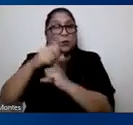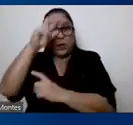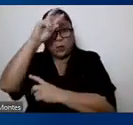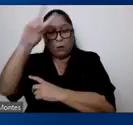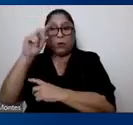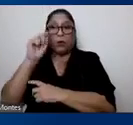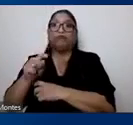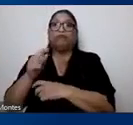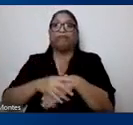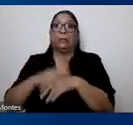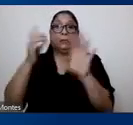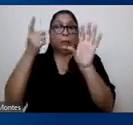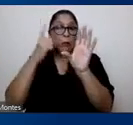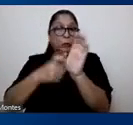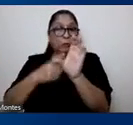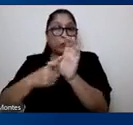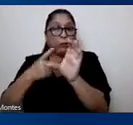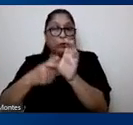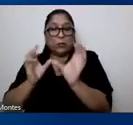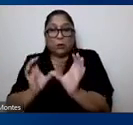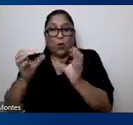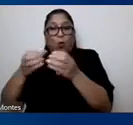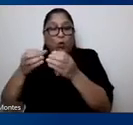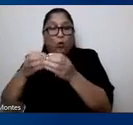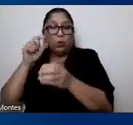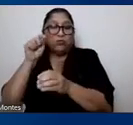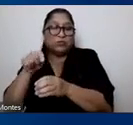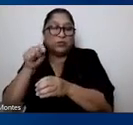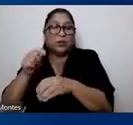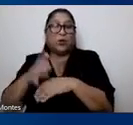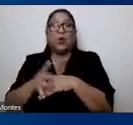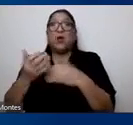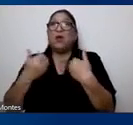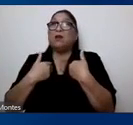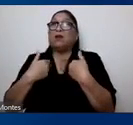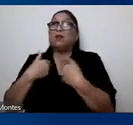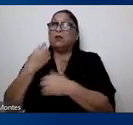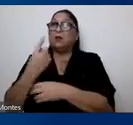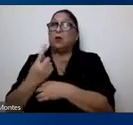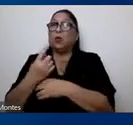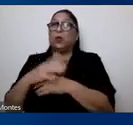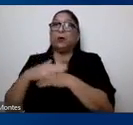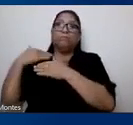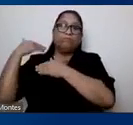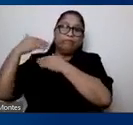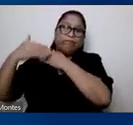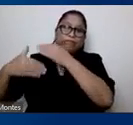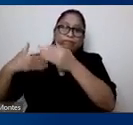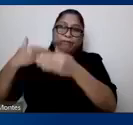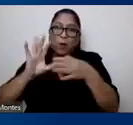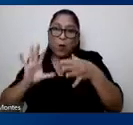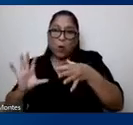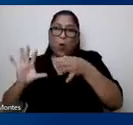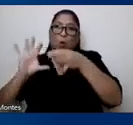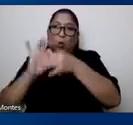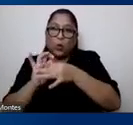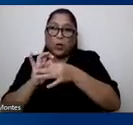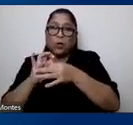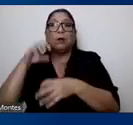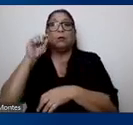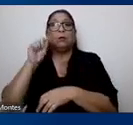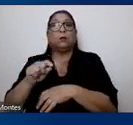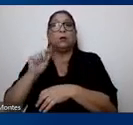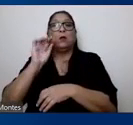parte de los terroristas o del grupo terrorista Sendero Luminoso, sino también contiene una trascendencia dentro de la vinculación de ella, de